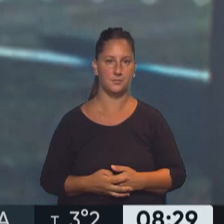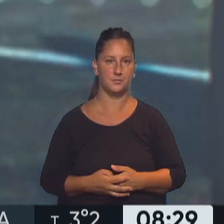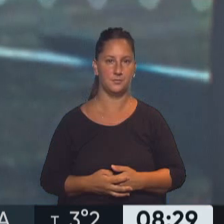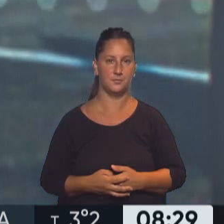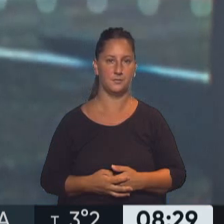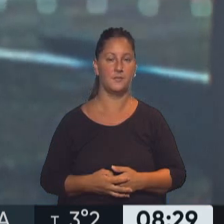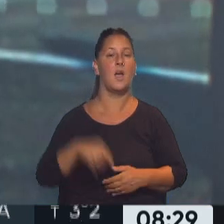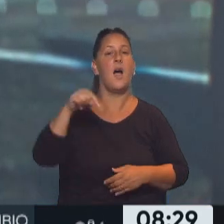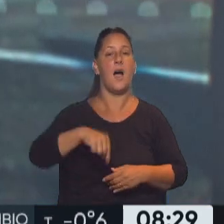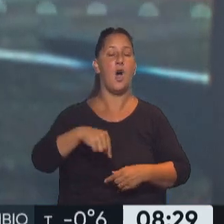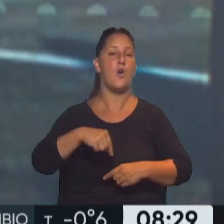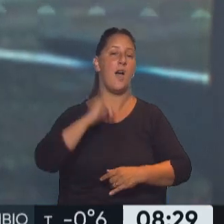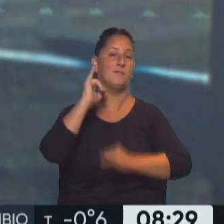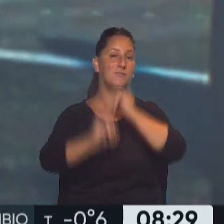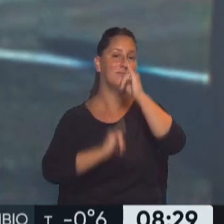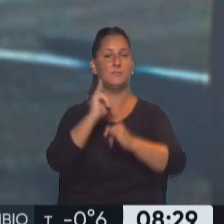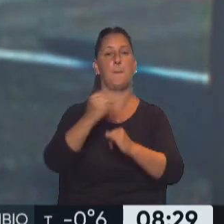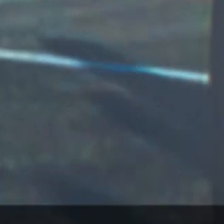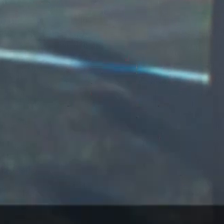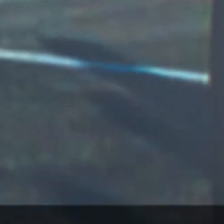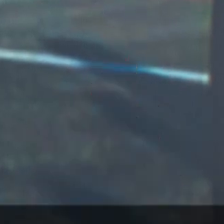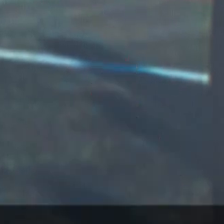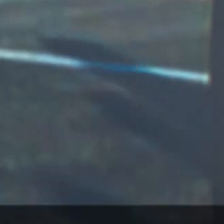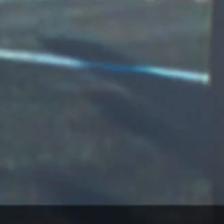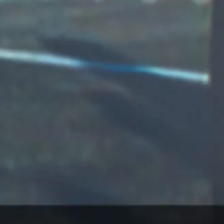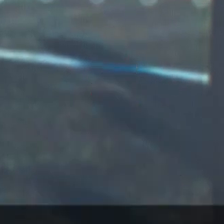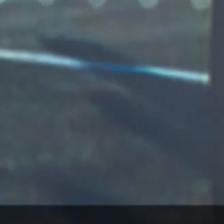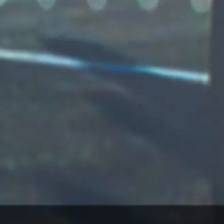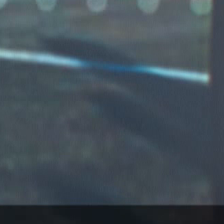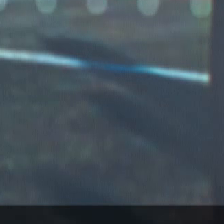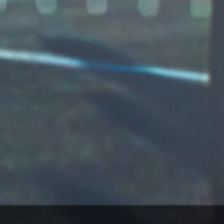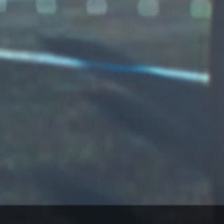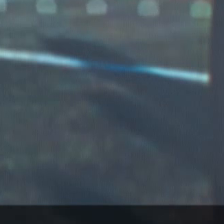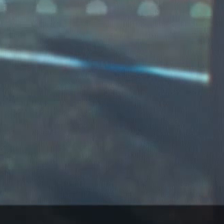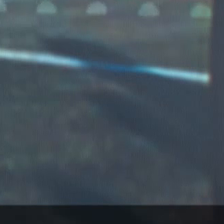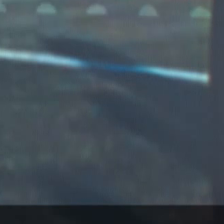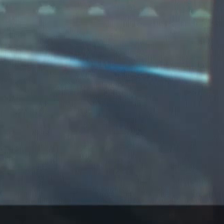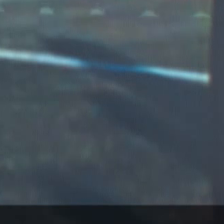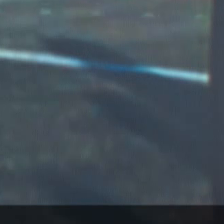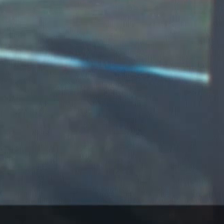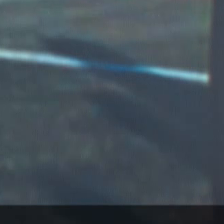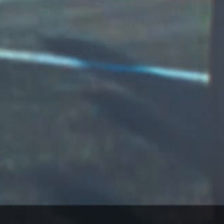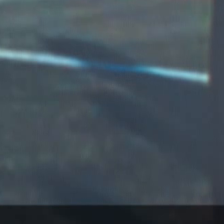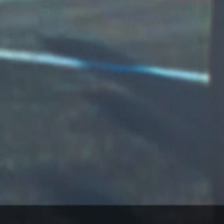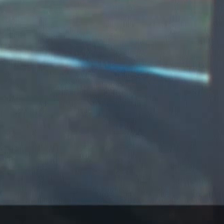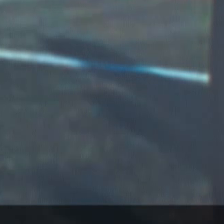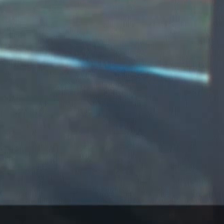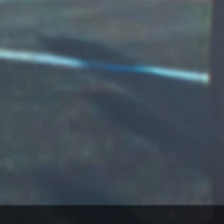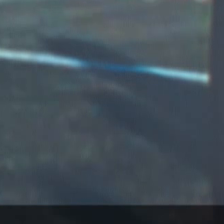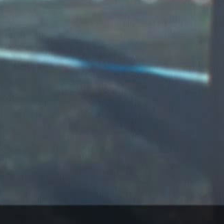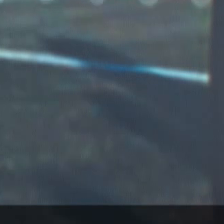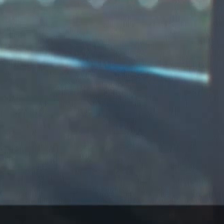y seguimos contando la gira del presidente alberto fernández su comitiva la primera parada en rusia ahora china y luego